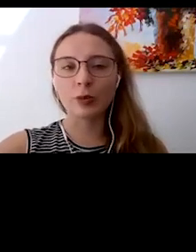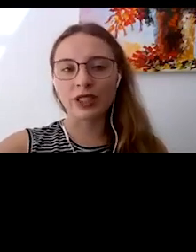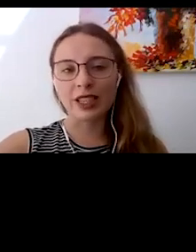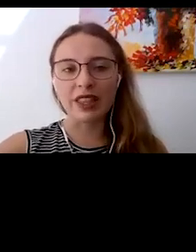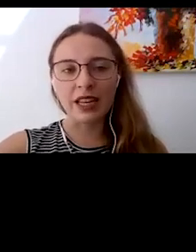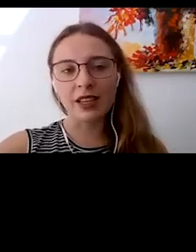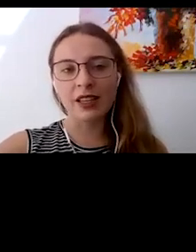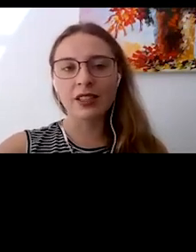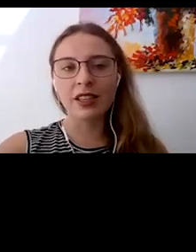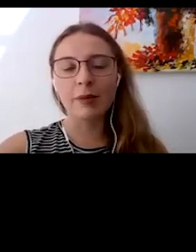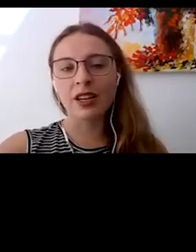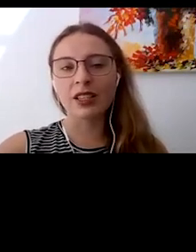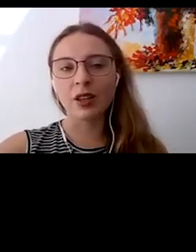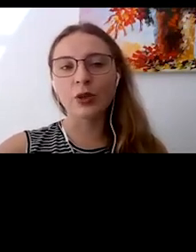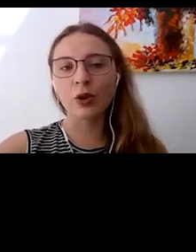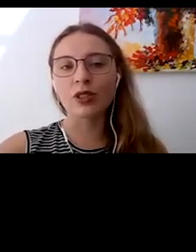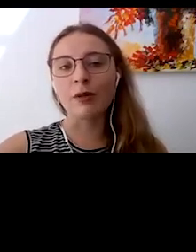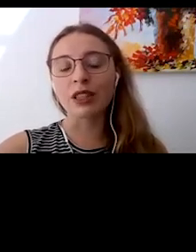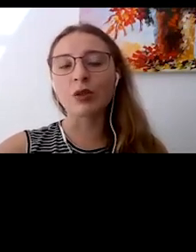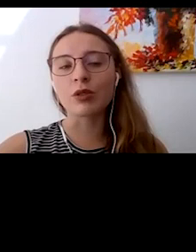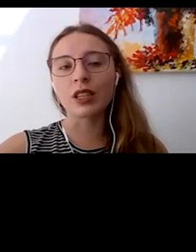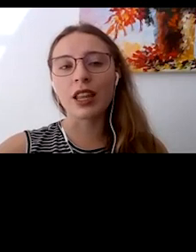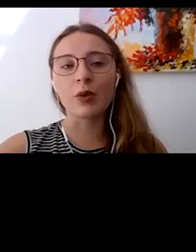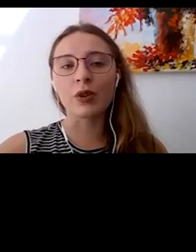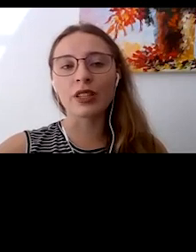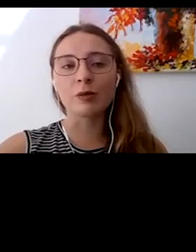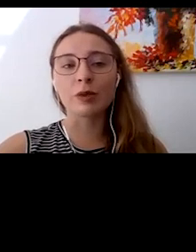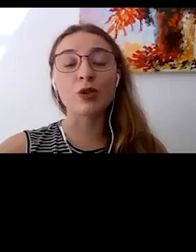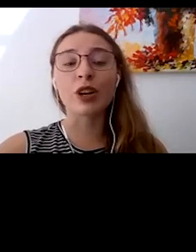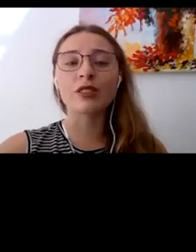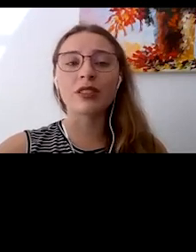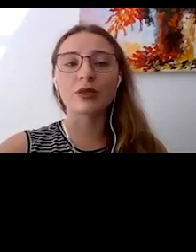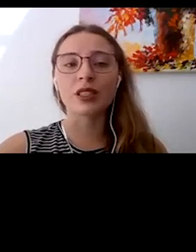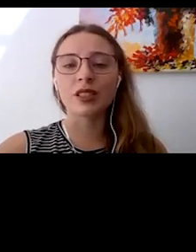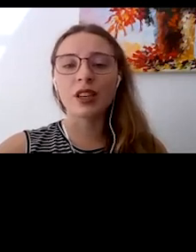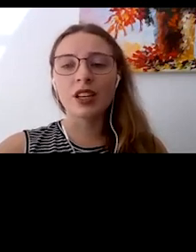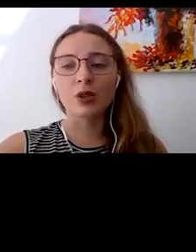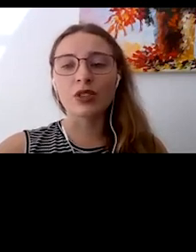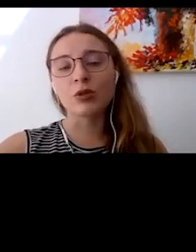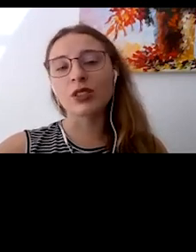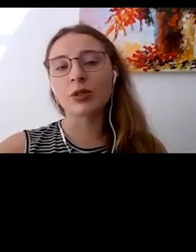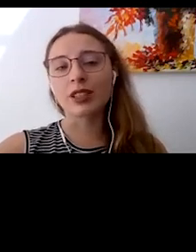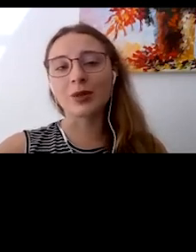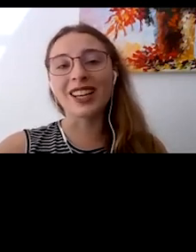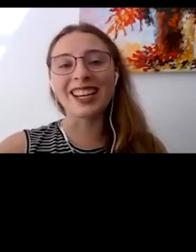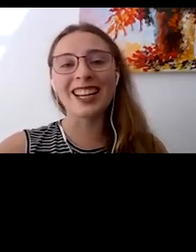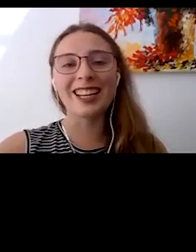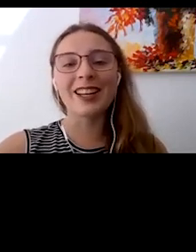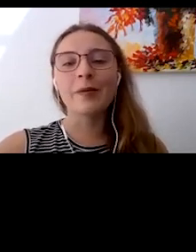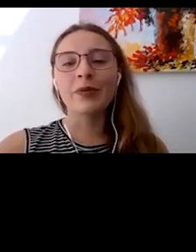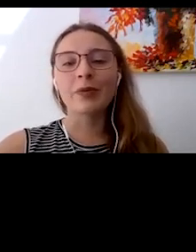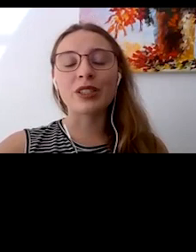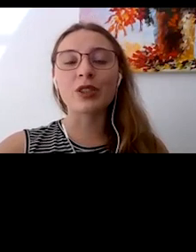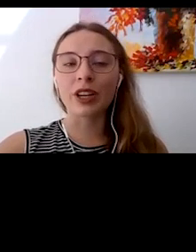una respuesta inmediata sin haber analizado todos los elementos de cada una de estas personas. Entonces, yo sí te sugeriría